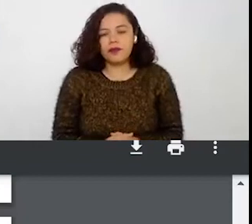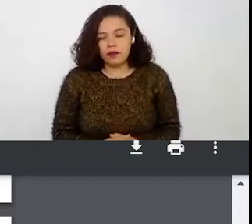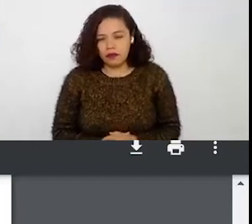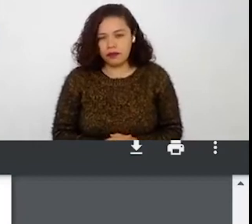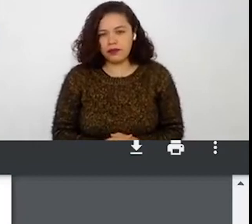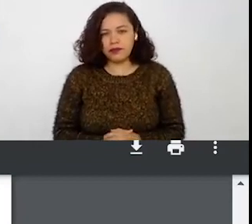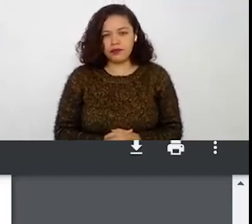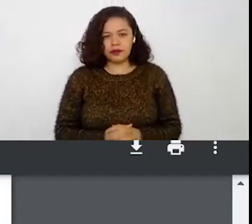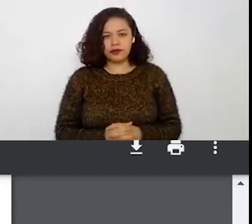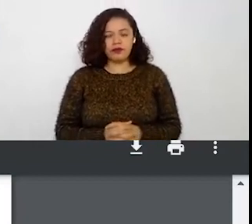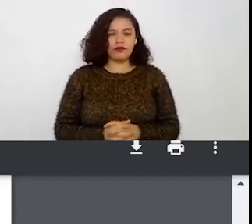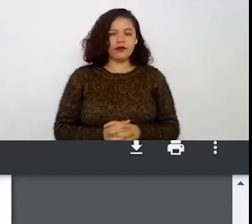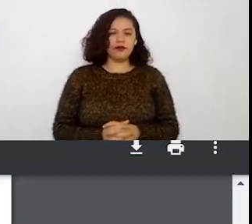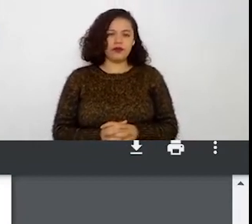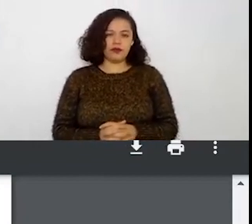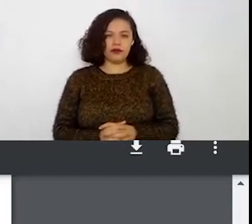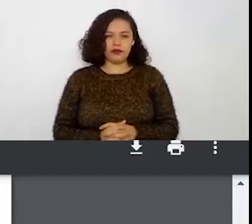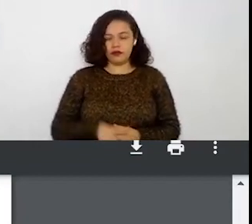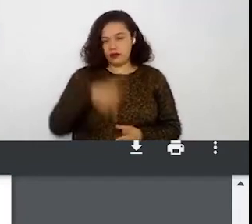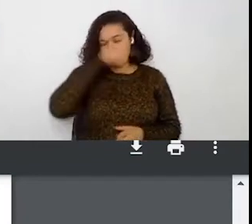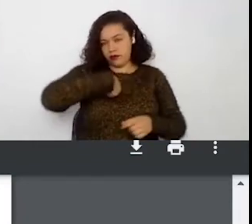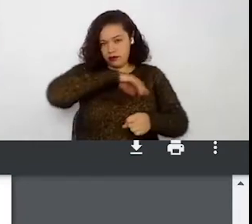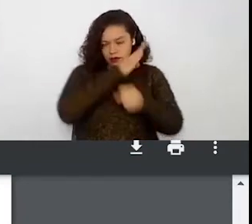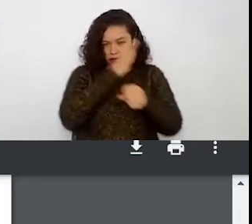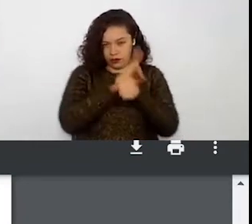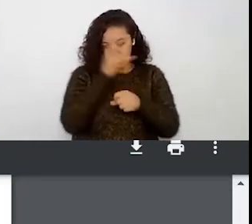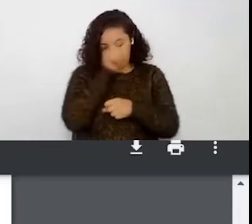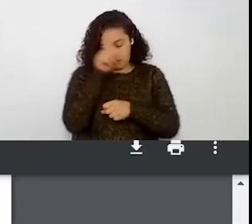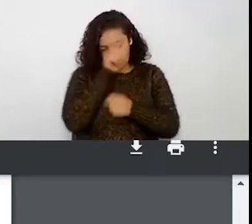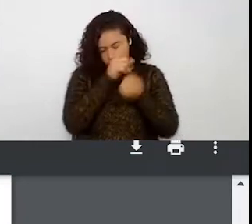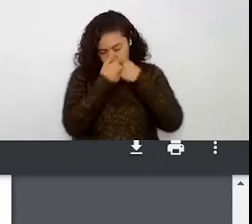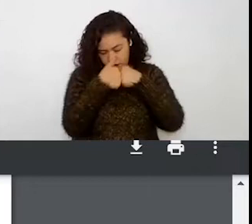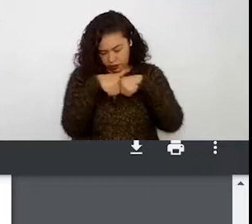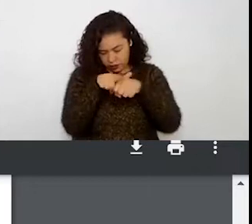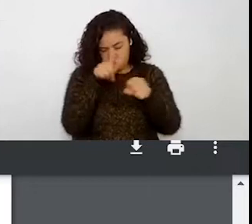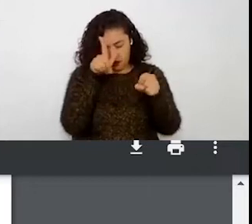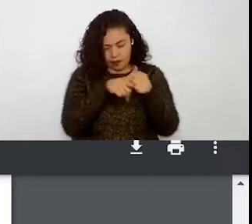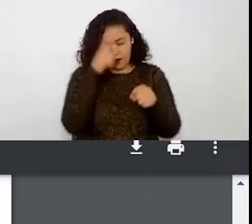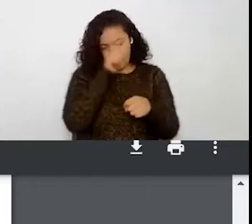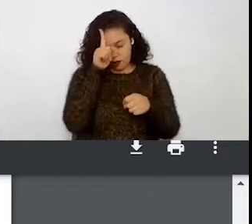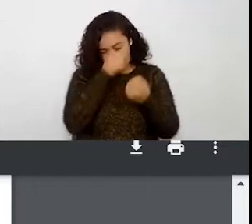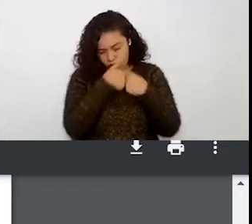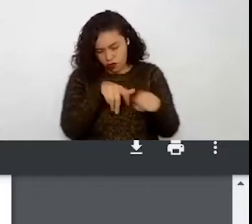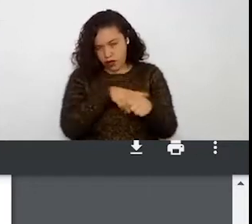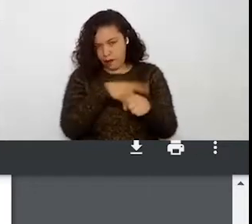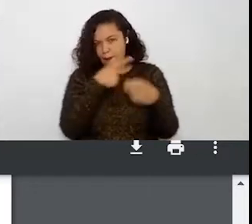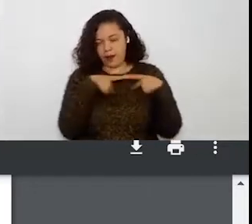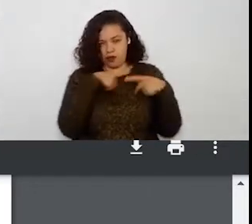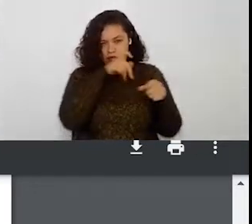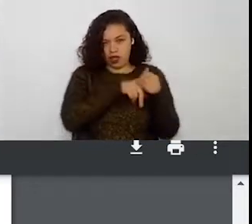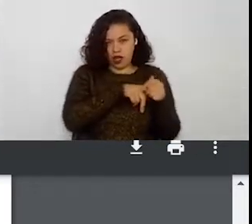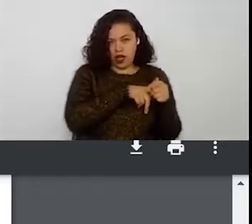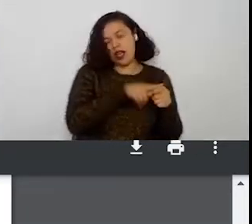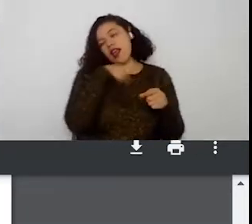del de lo que nos toca ahorita que es orientación social hay orientación social personal y